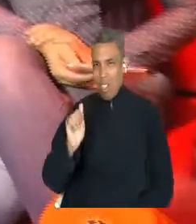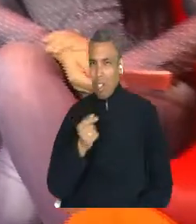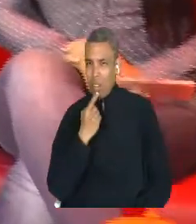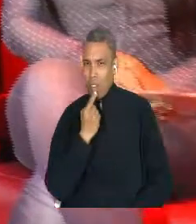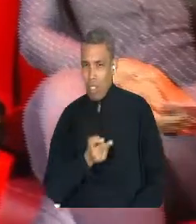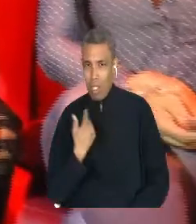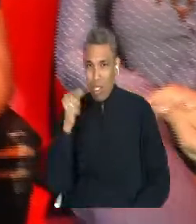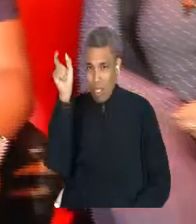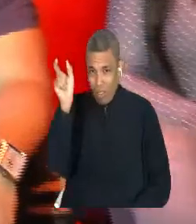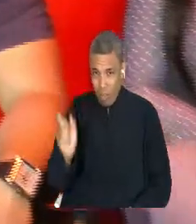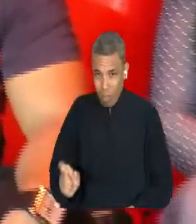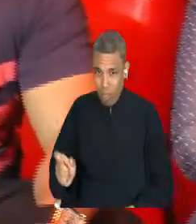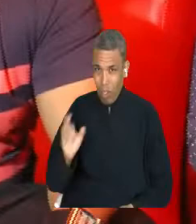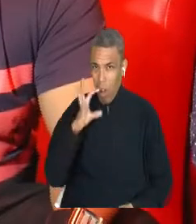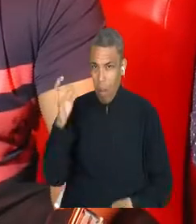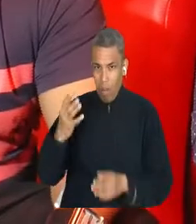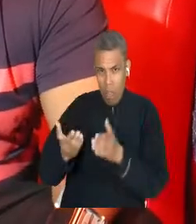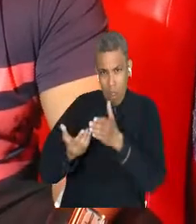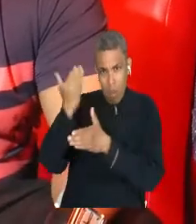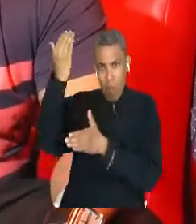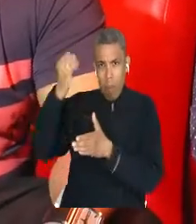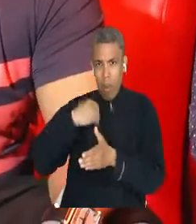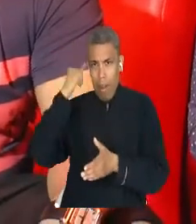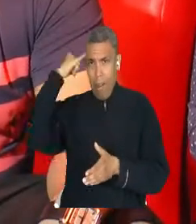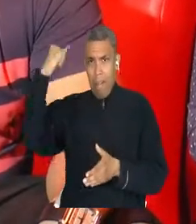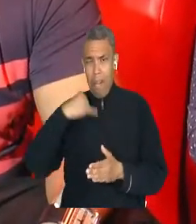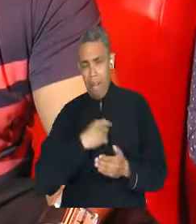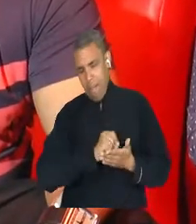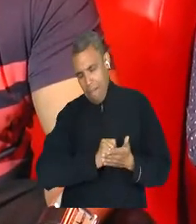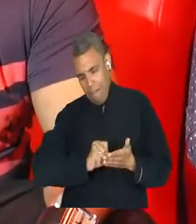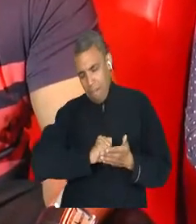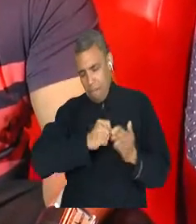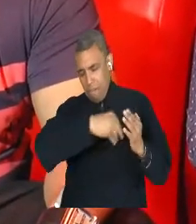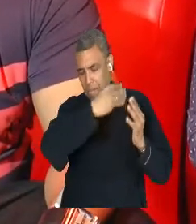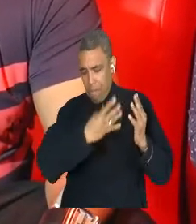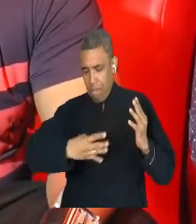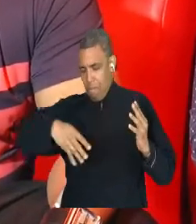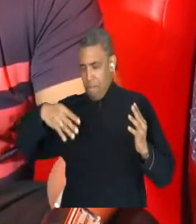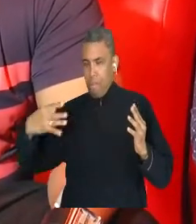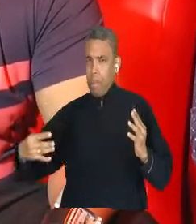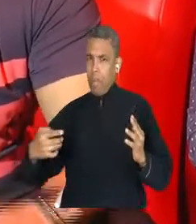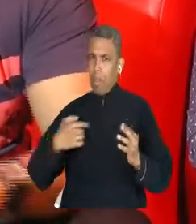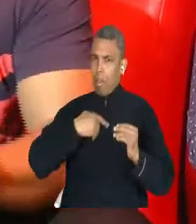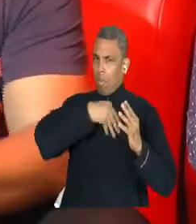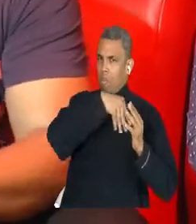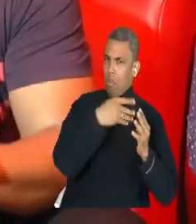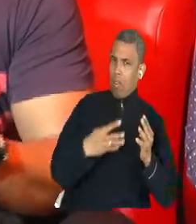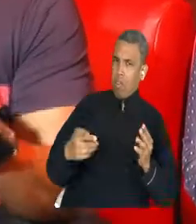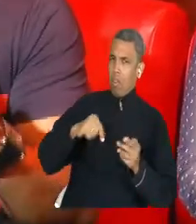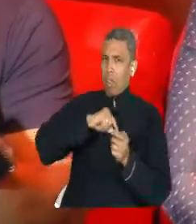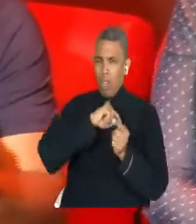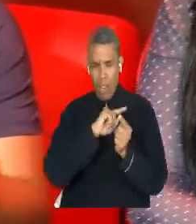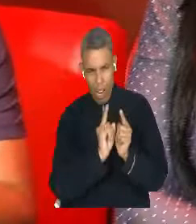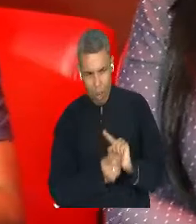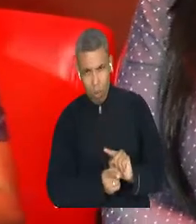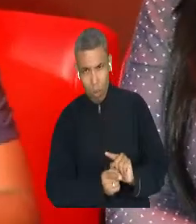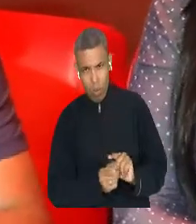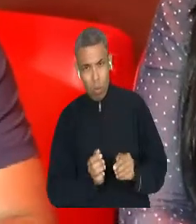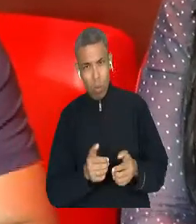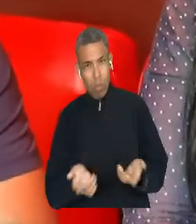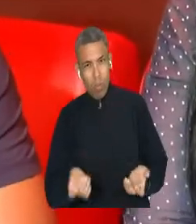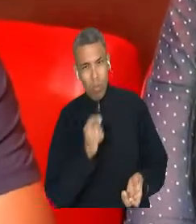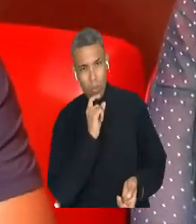que es tendencia. ¿Qué marca la diferencia del trabajo que tú venías haciendo con esta nueva producción? Bueno, pues el